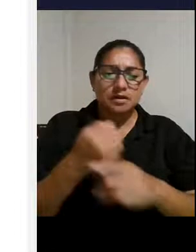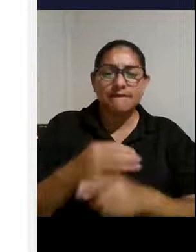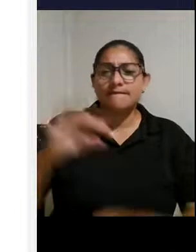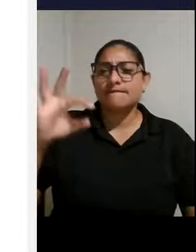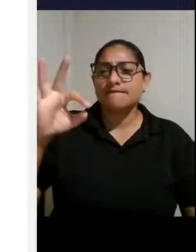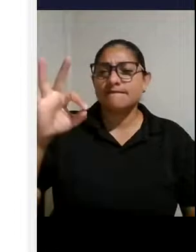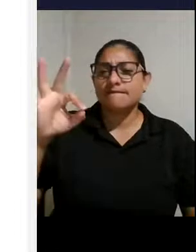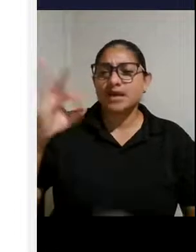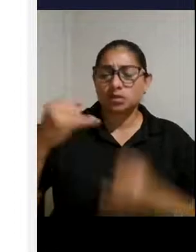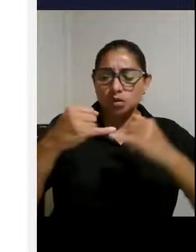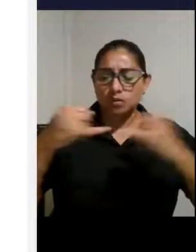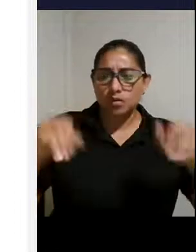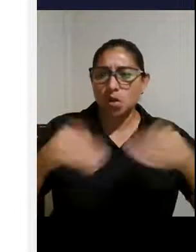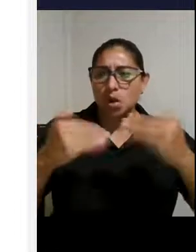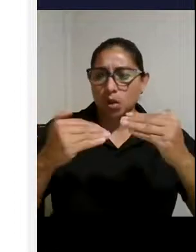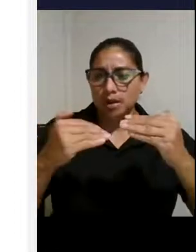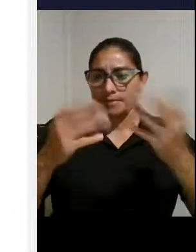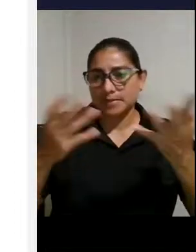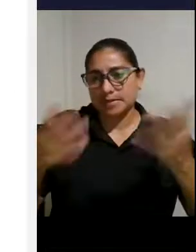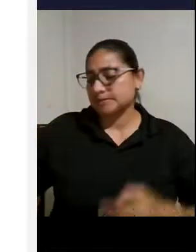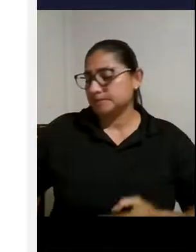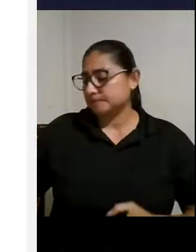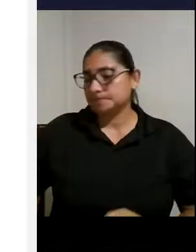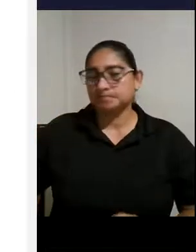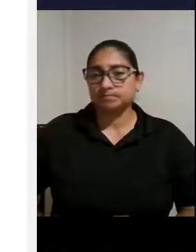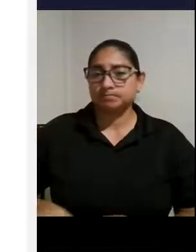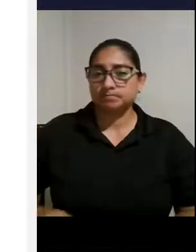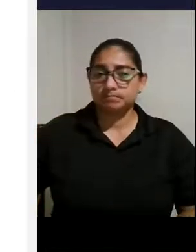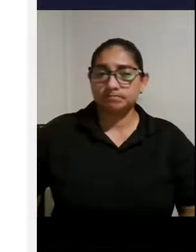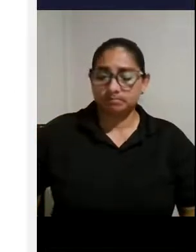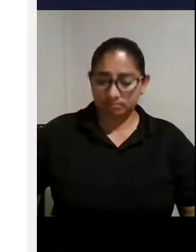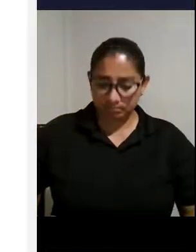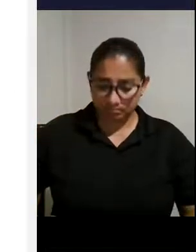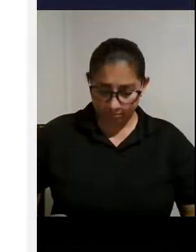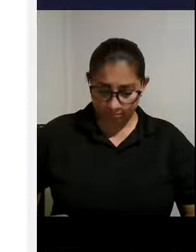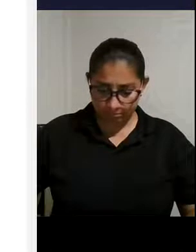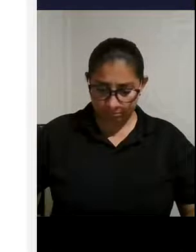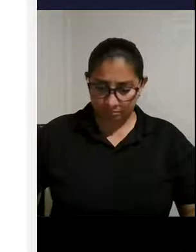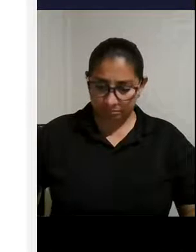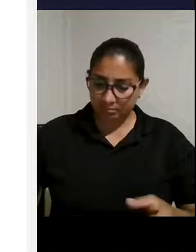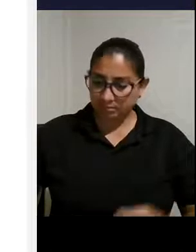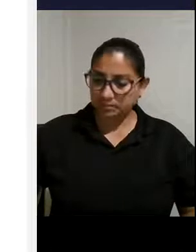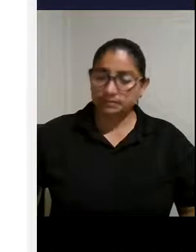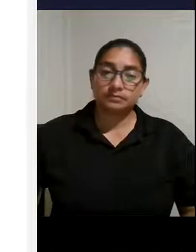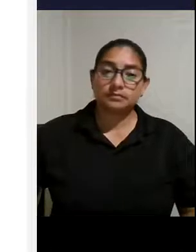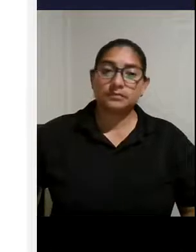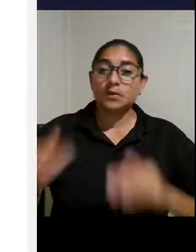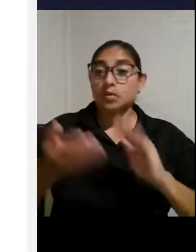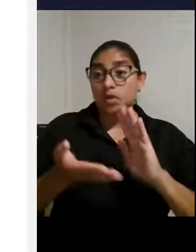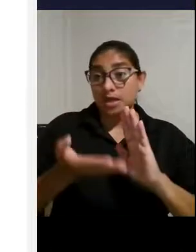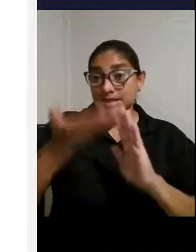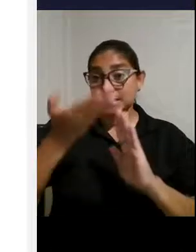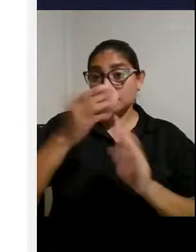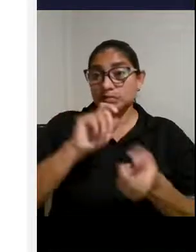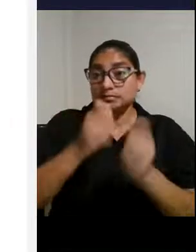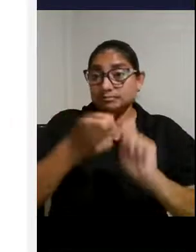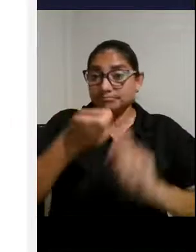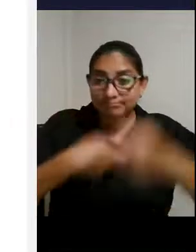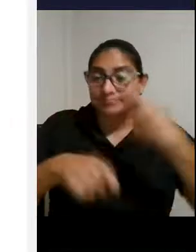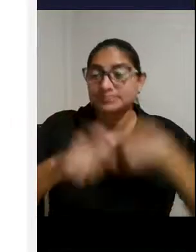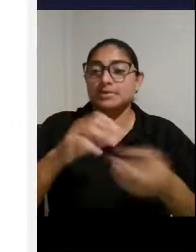los límites. Cuando hablamos de incrementos y tasas de cambio, que esto nos hablaban en